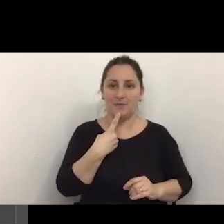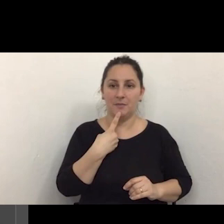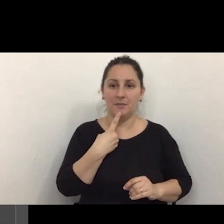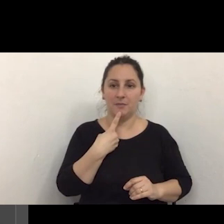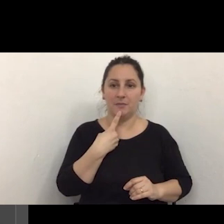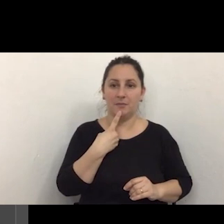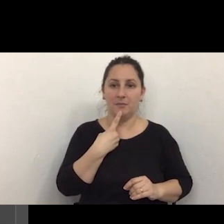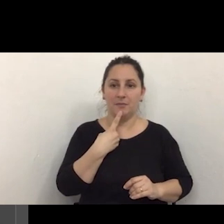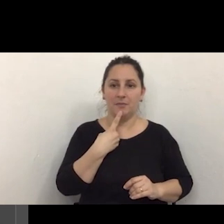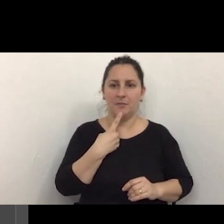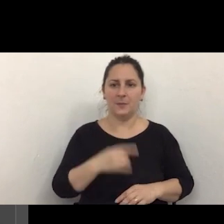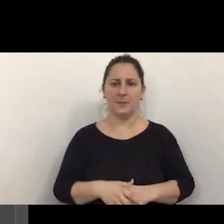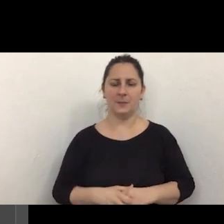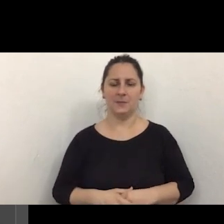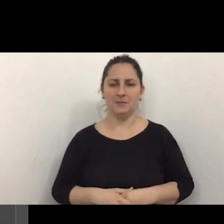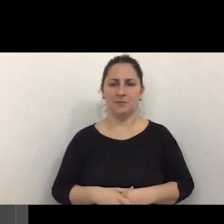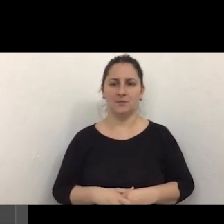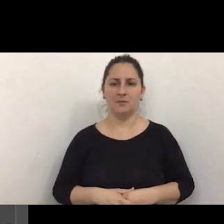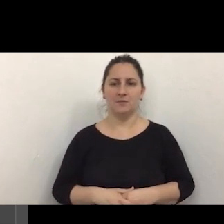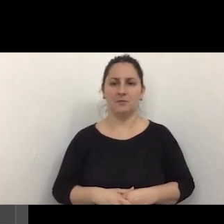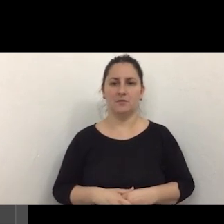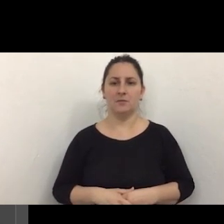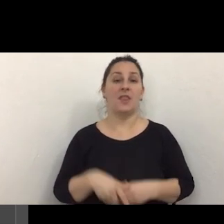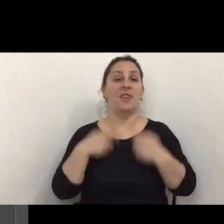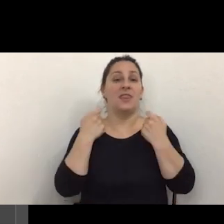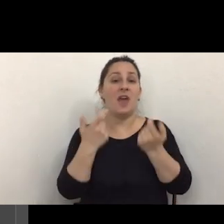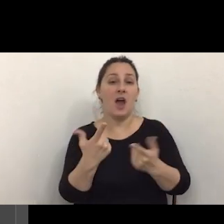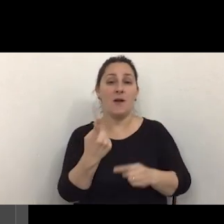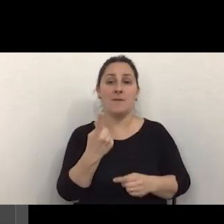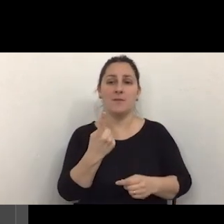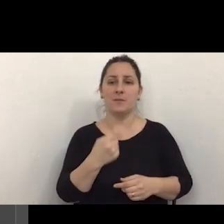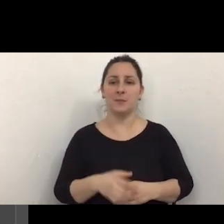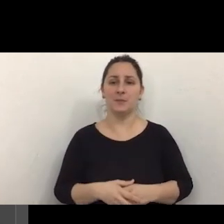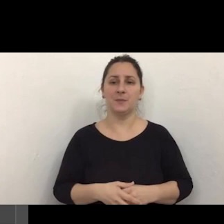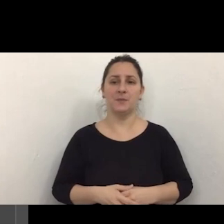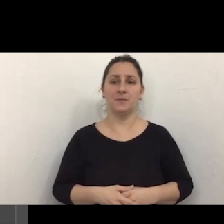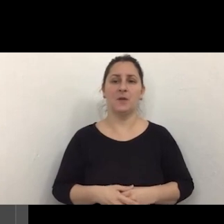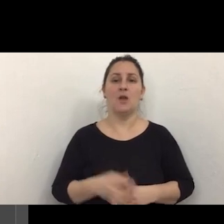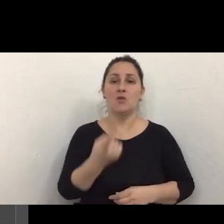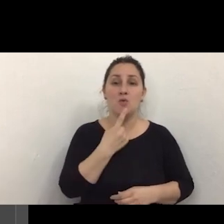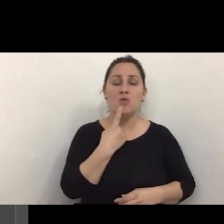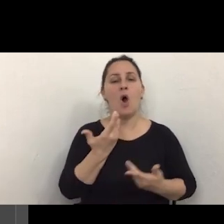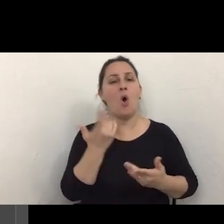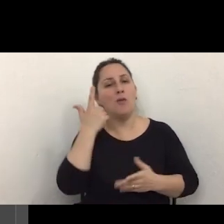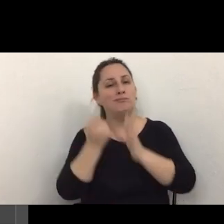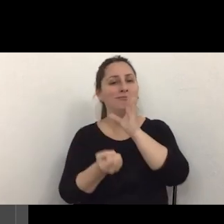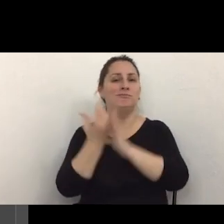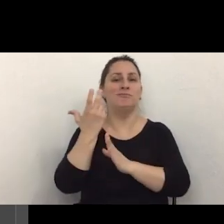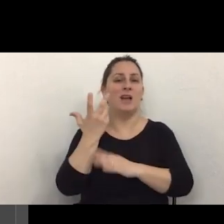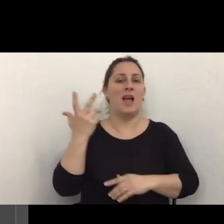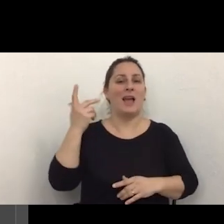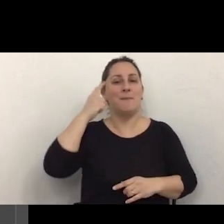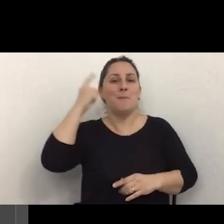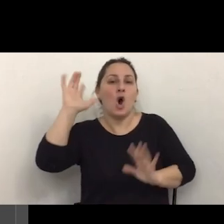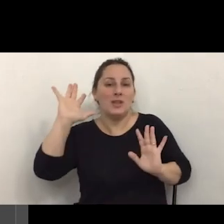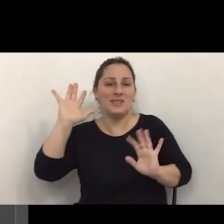o, bueno, sembrar la duda o que establecer una hipótesis de acusación, acá y en